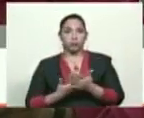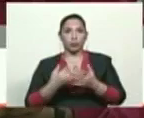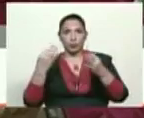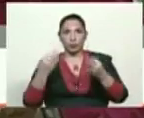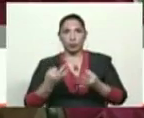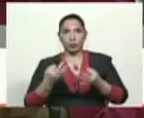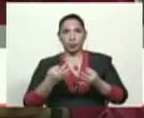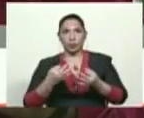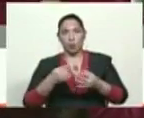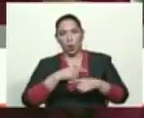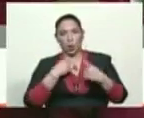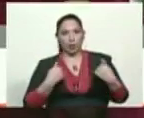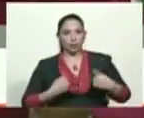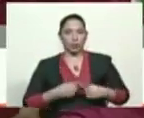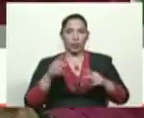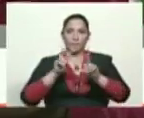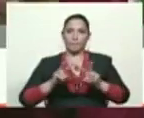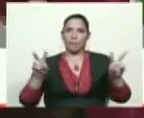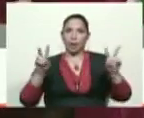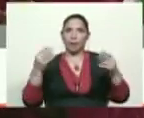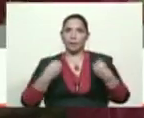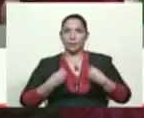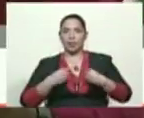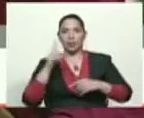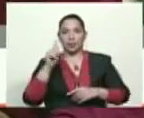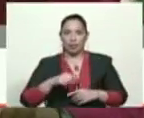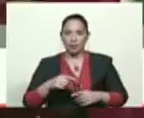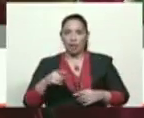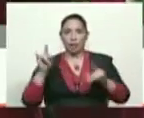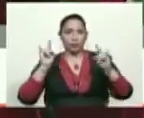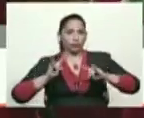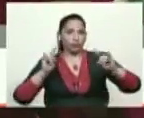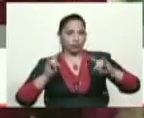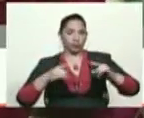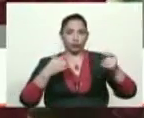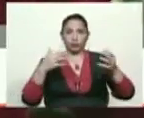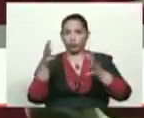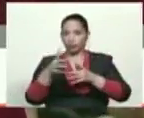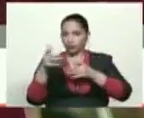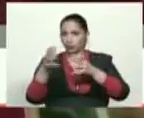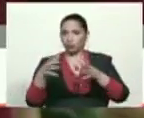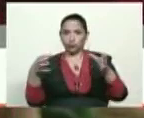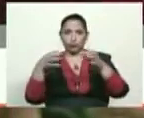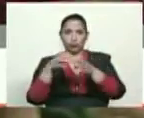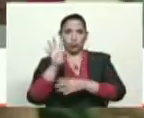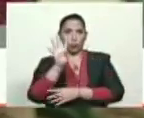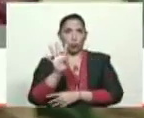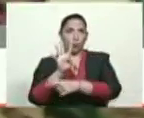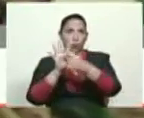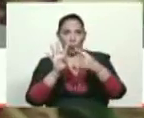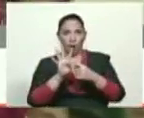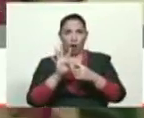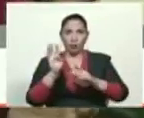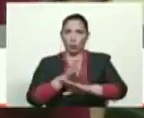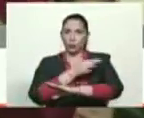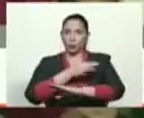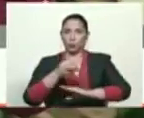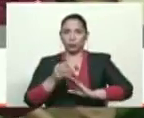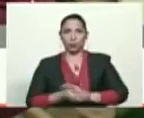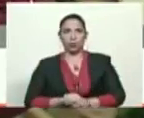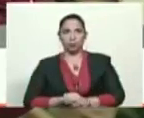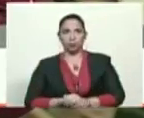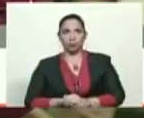corazones por la país la vida de este corazón llaneros lo quieres hacer de urbano y lo mismo los cuatro corazones la gira nacional presidente llevando esto